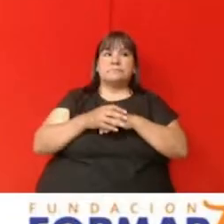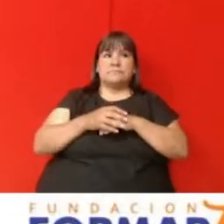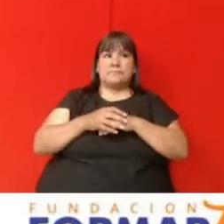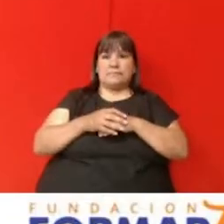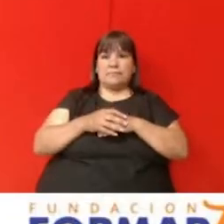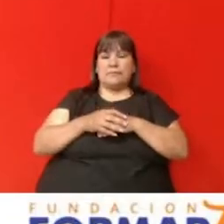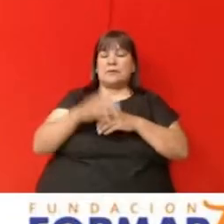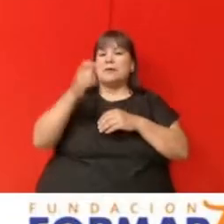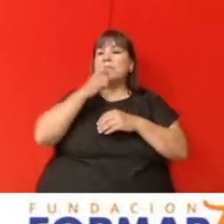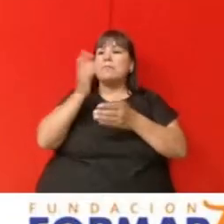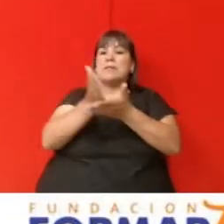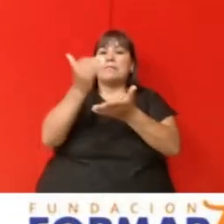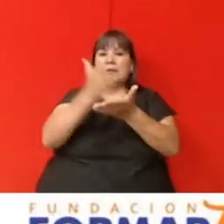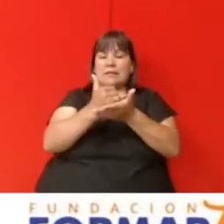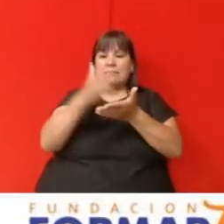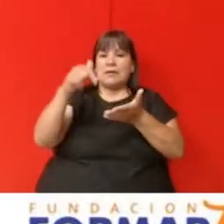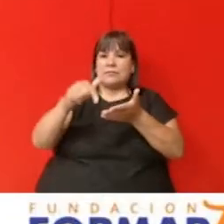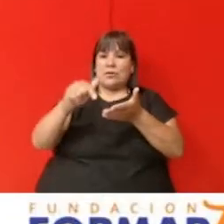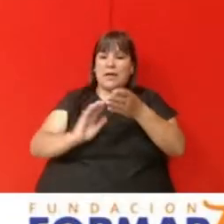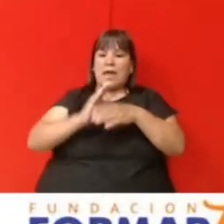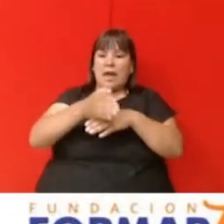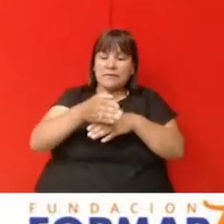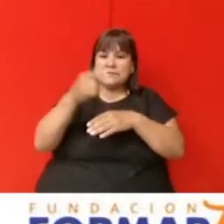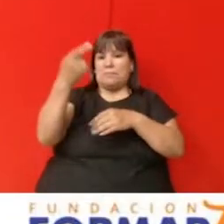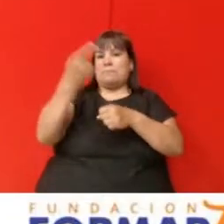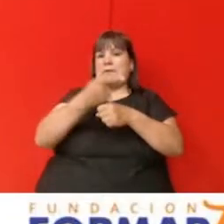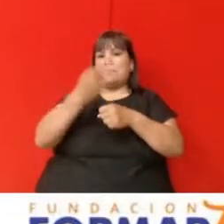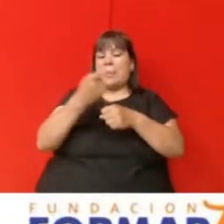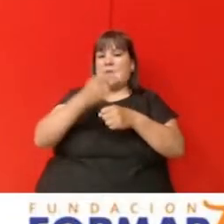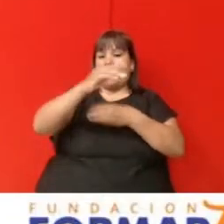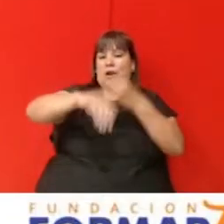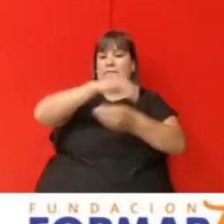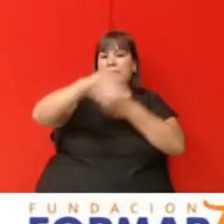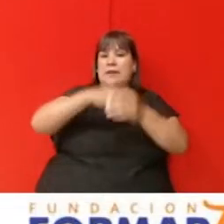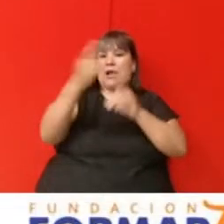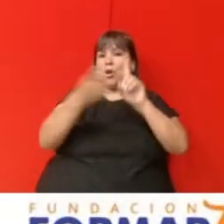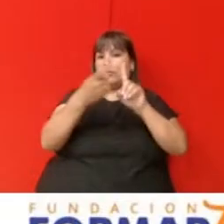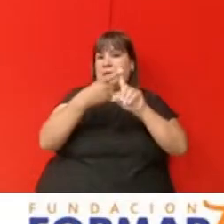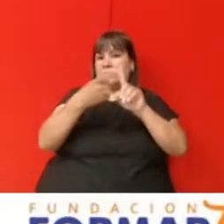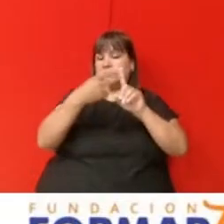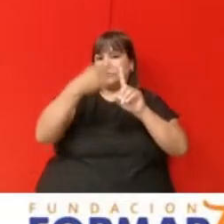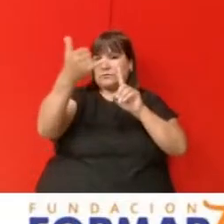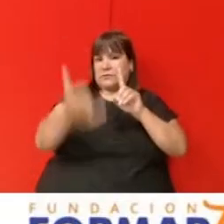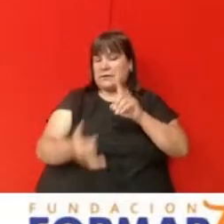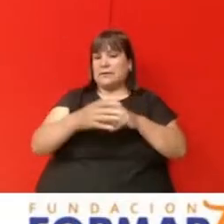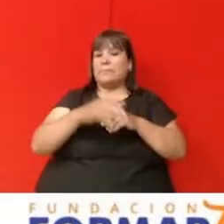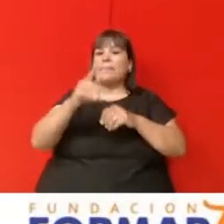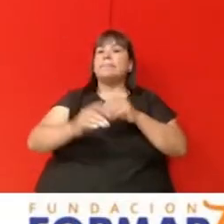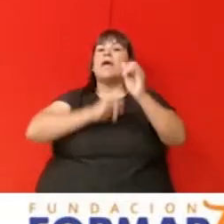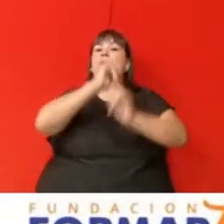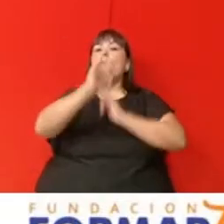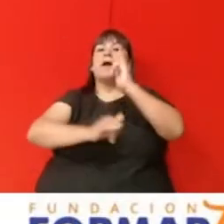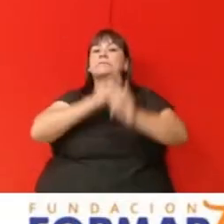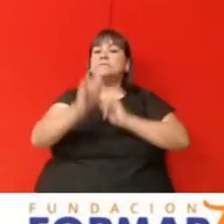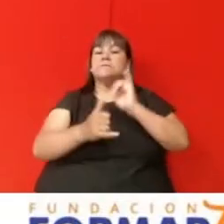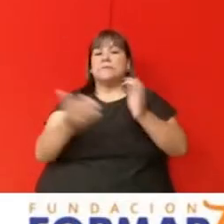el departamento de admisión es la primera persona que tiene contacto con la familia, donde cuenta la problemática, por qué quiere ingresar